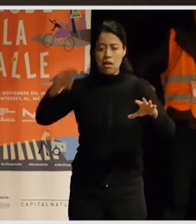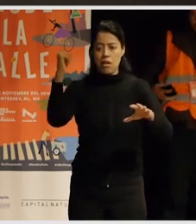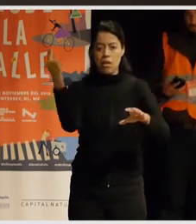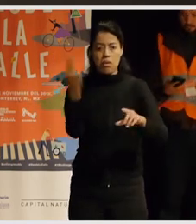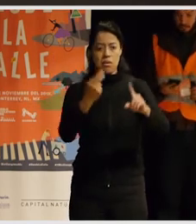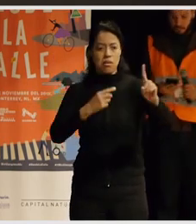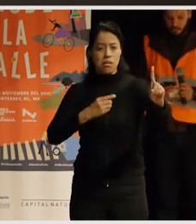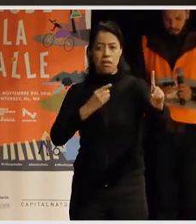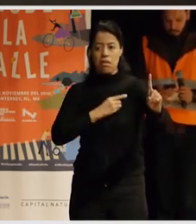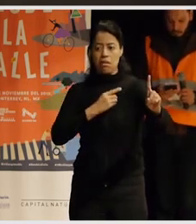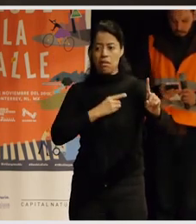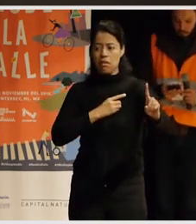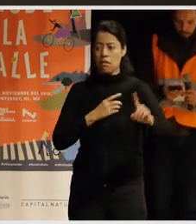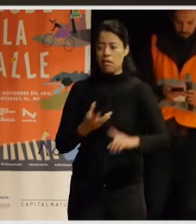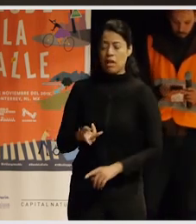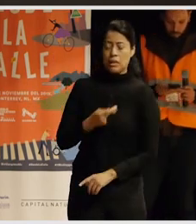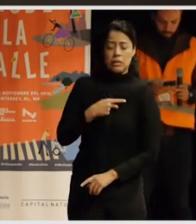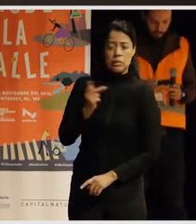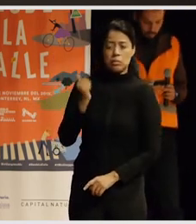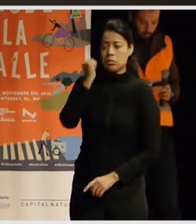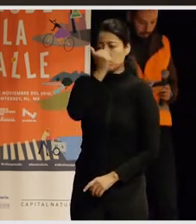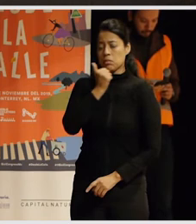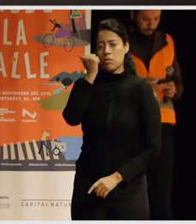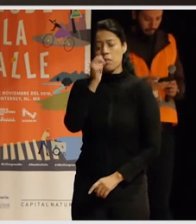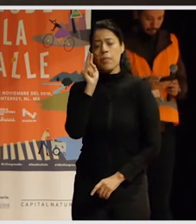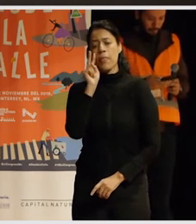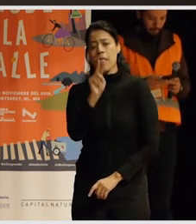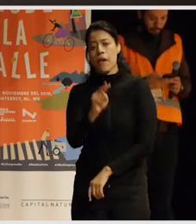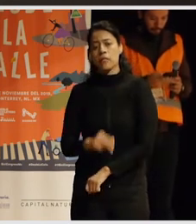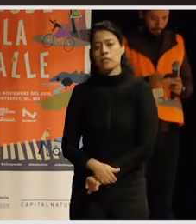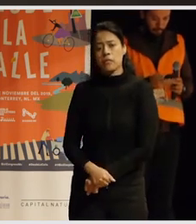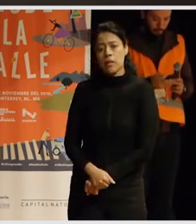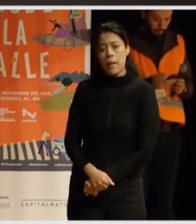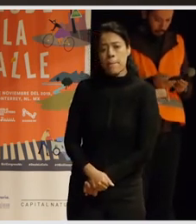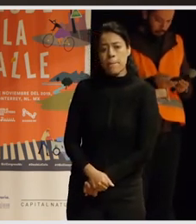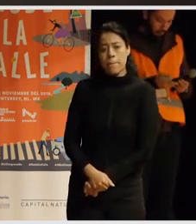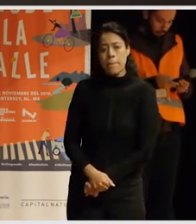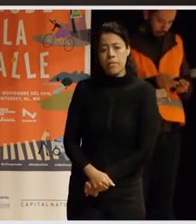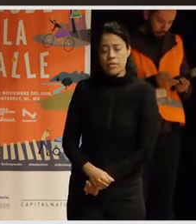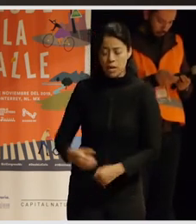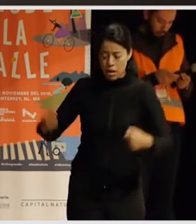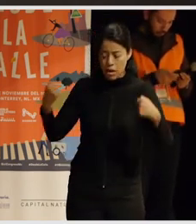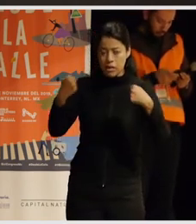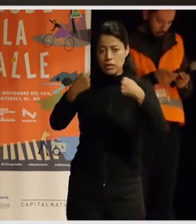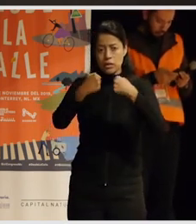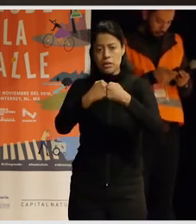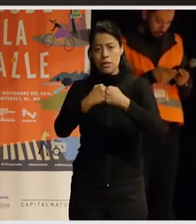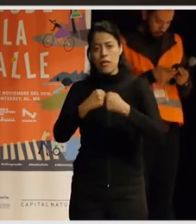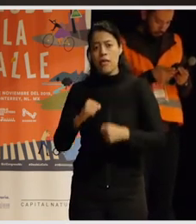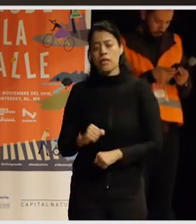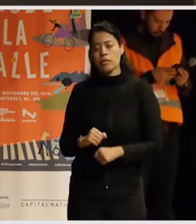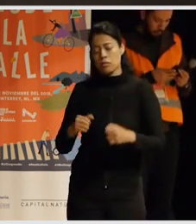pobres alumnos pero veíamos la cuestión de la frontera el parque de